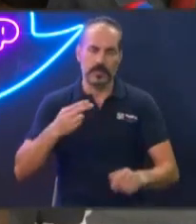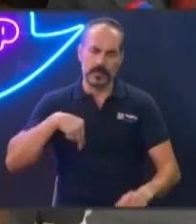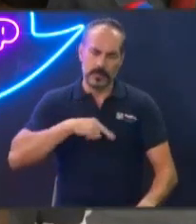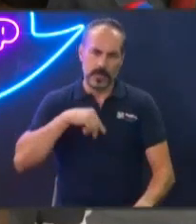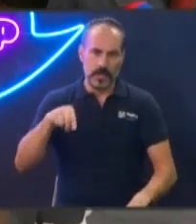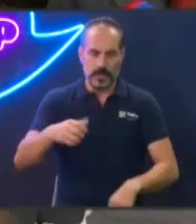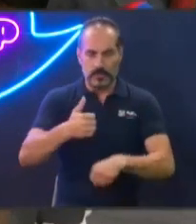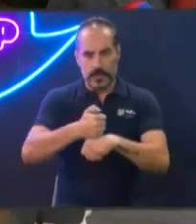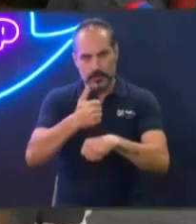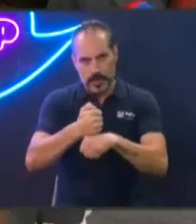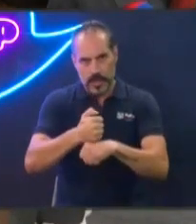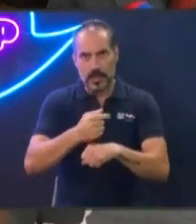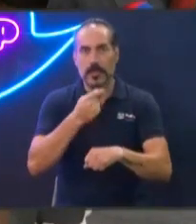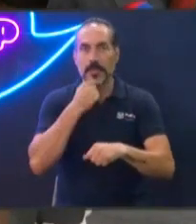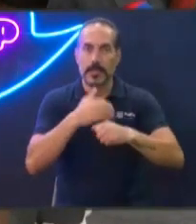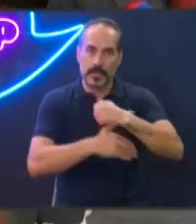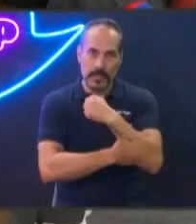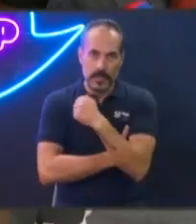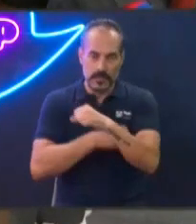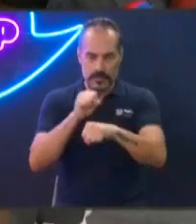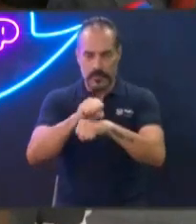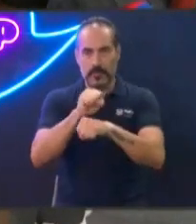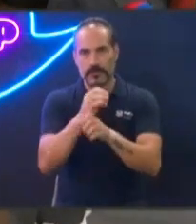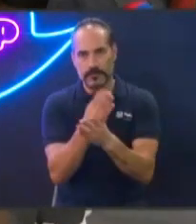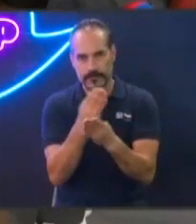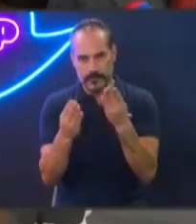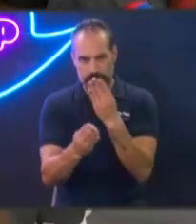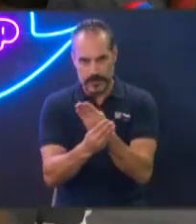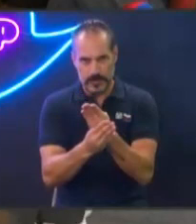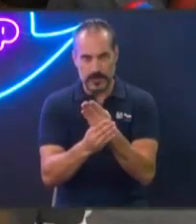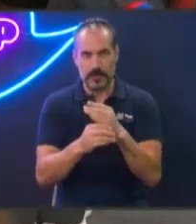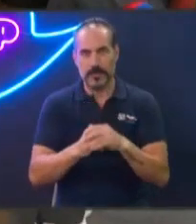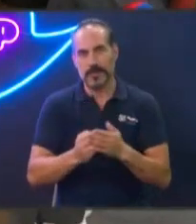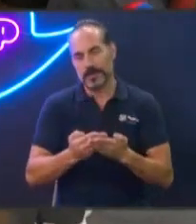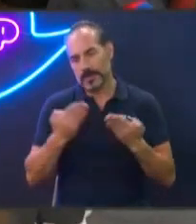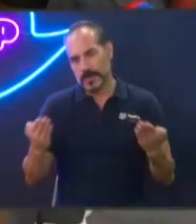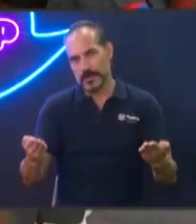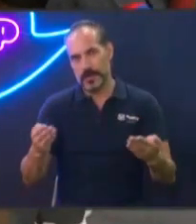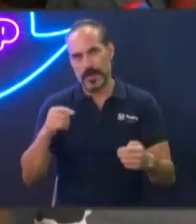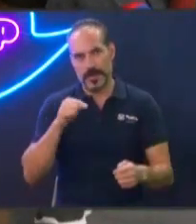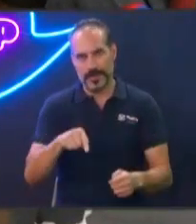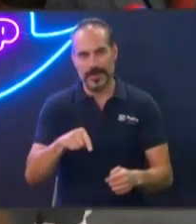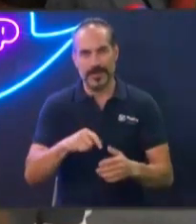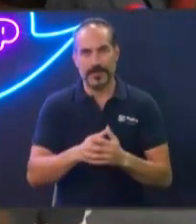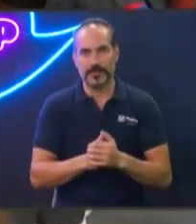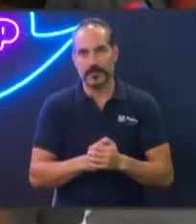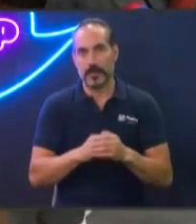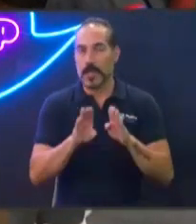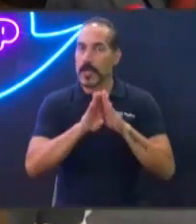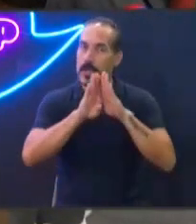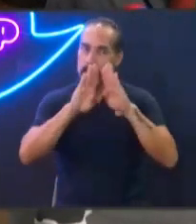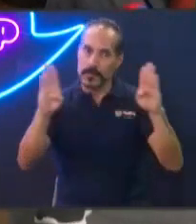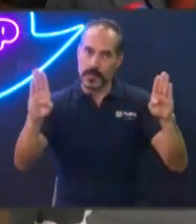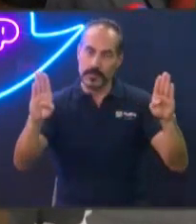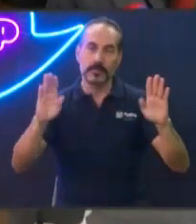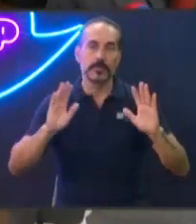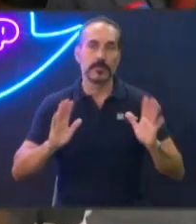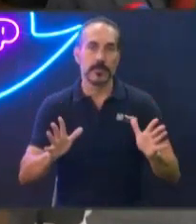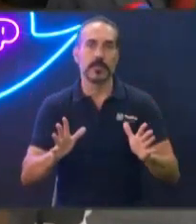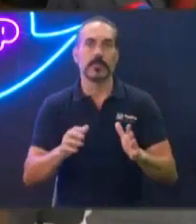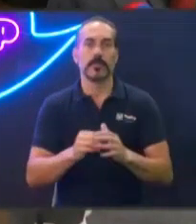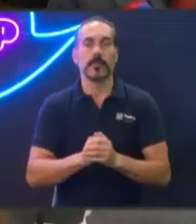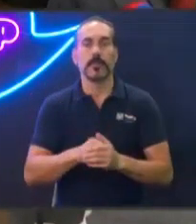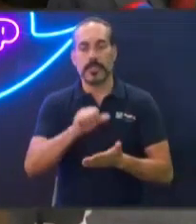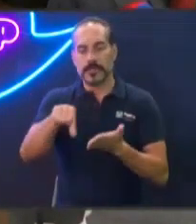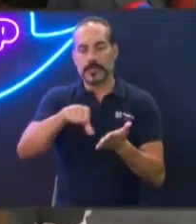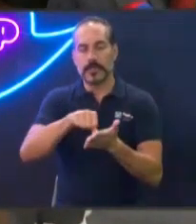tenemos preescolar secundaria bachillerato y bueno hoy está con nosotros también abriendo este ciclo escolar el Centro